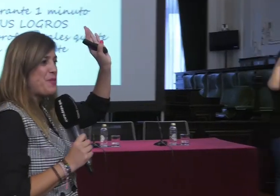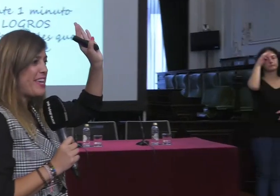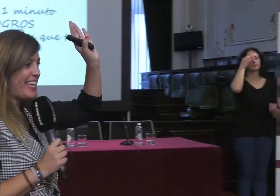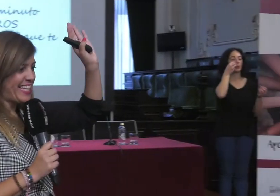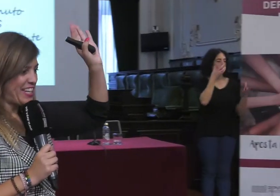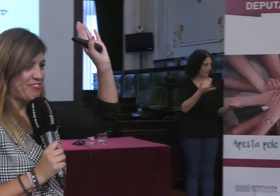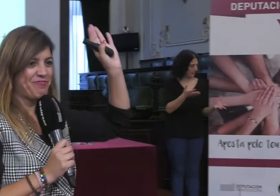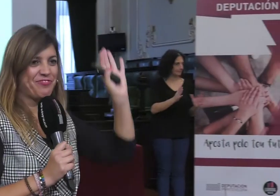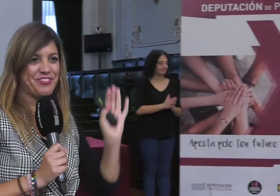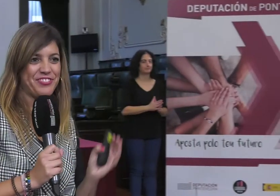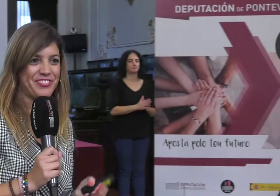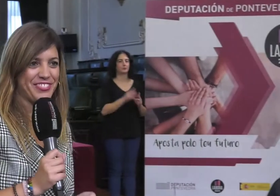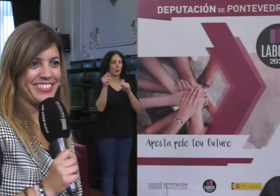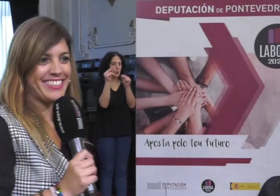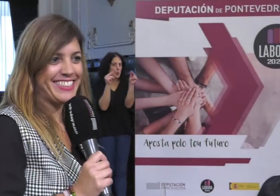Muy bien.